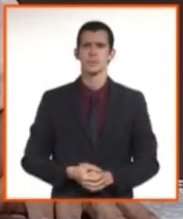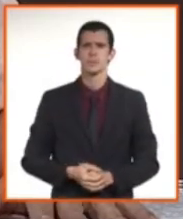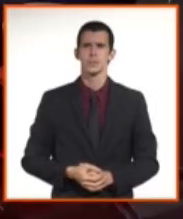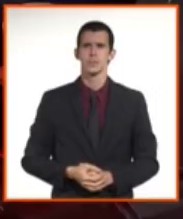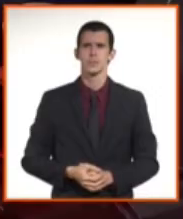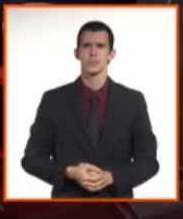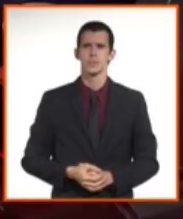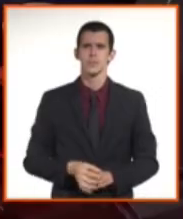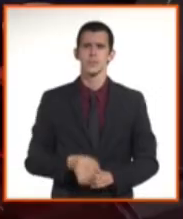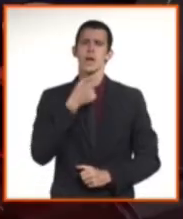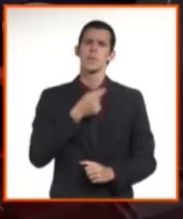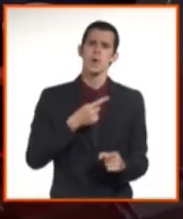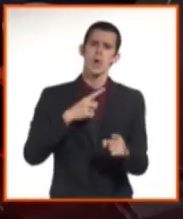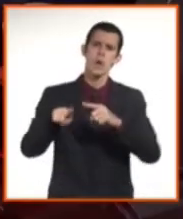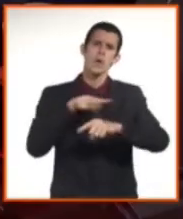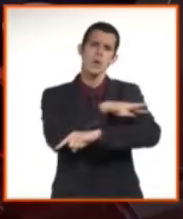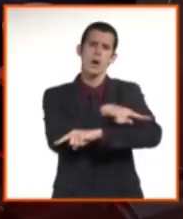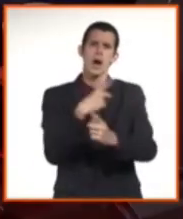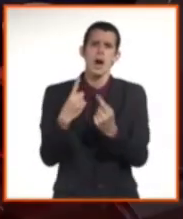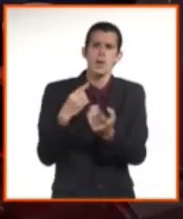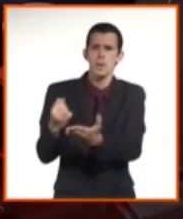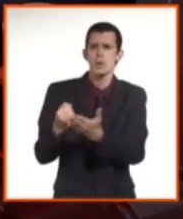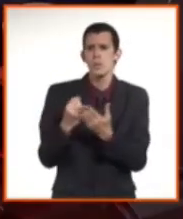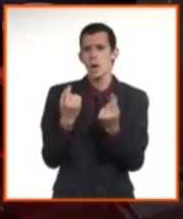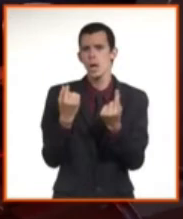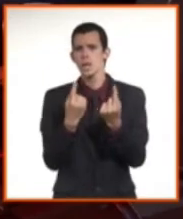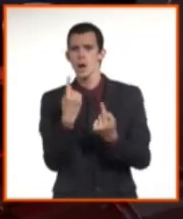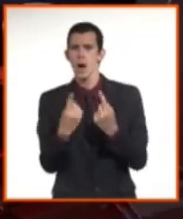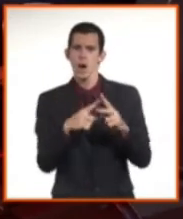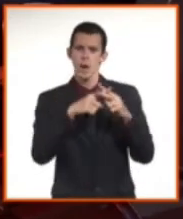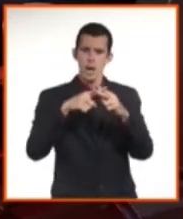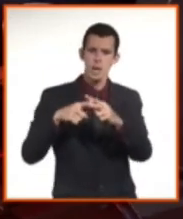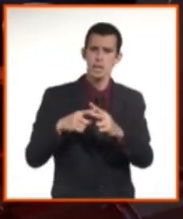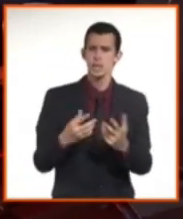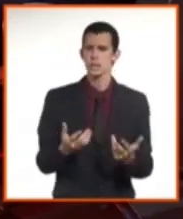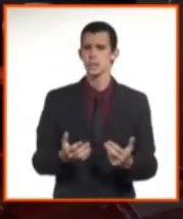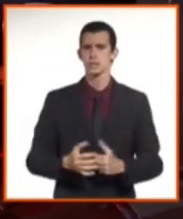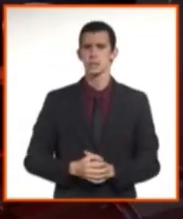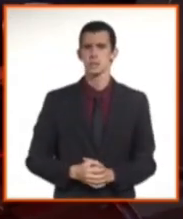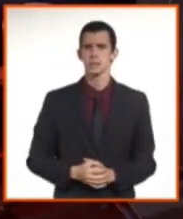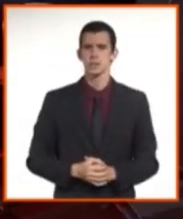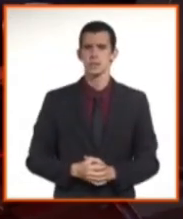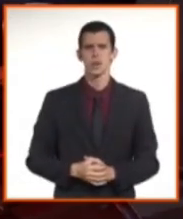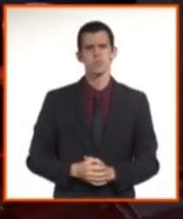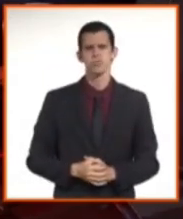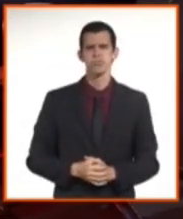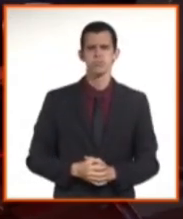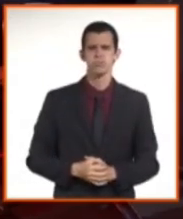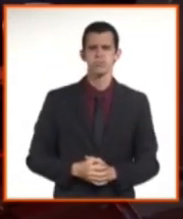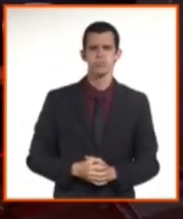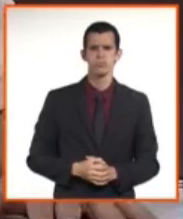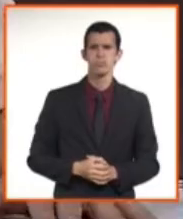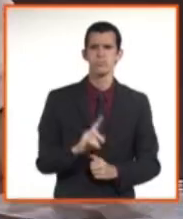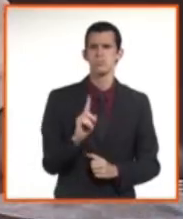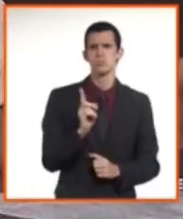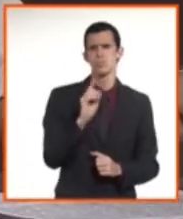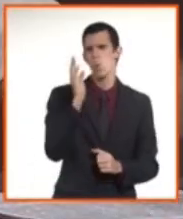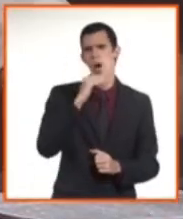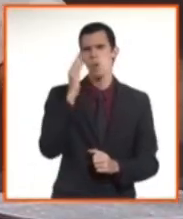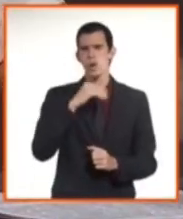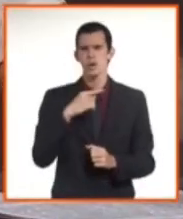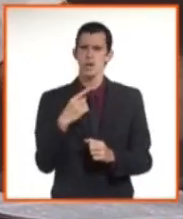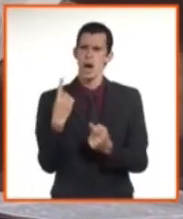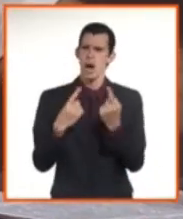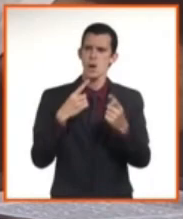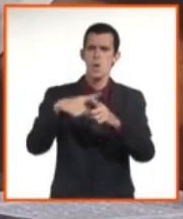inversión extranjera en este sentido? No, en la generación distribuida no hay proyecciones por el momento de